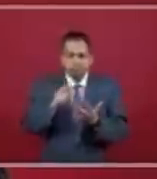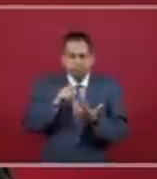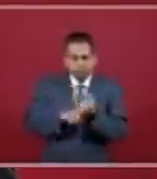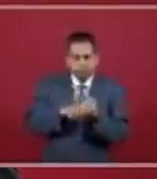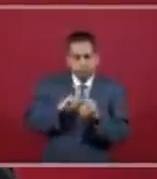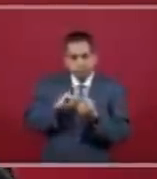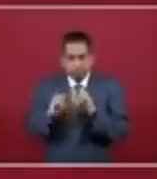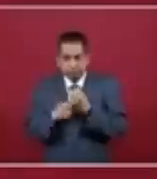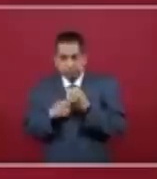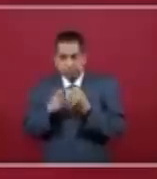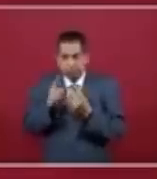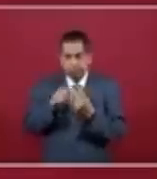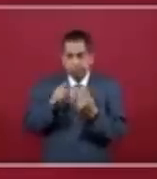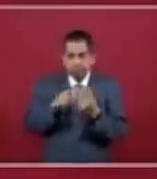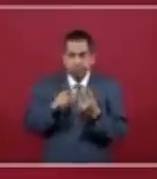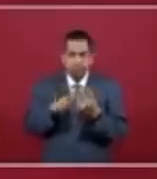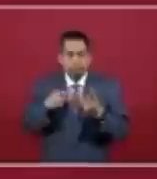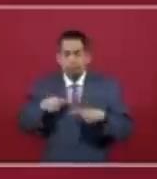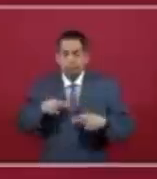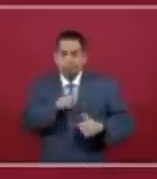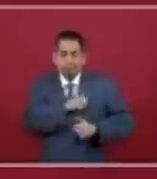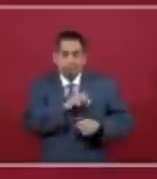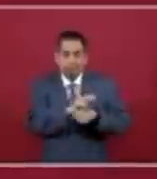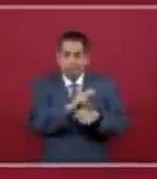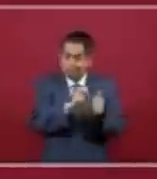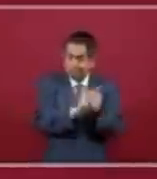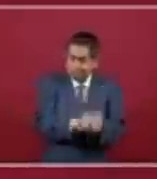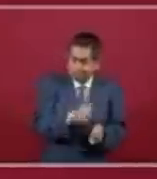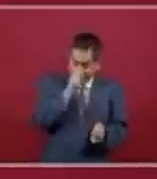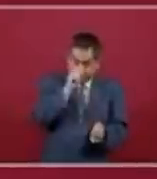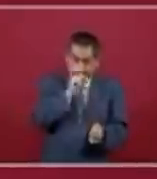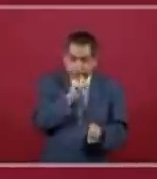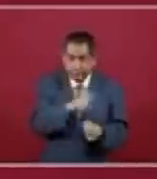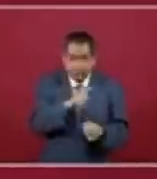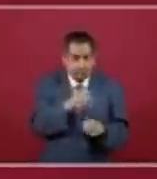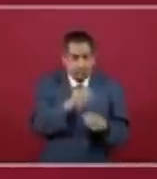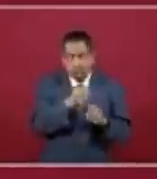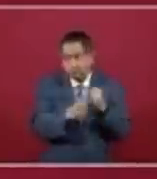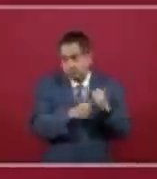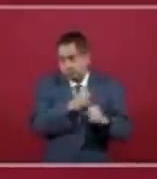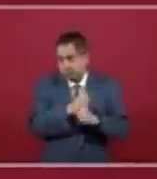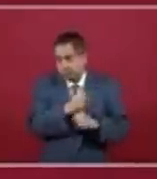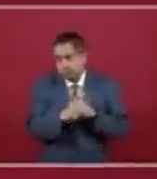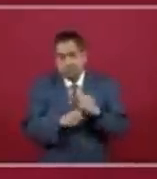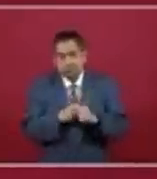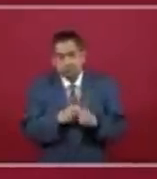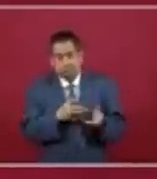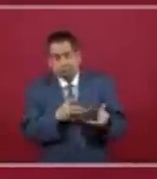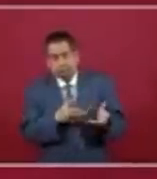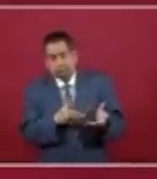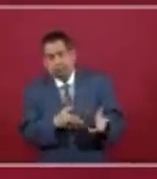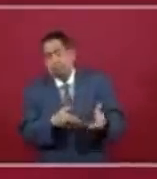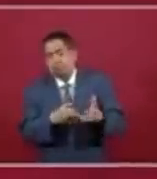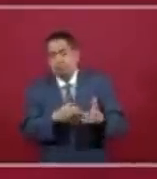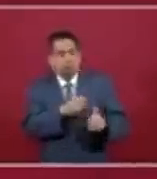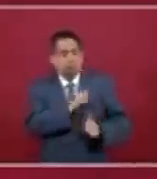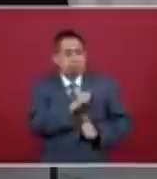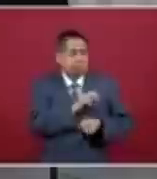también los custodios que están ahí, muchos llevan varios años,